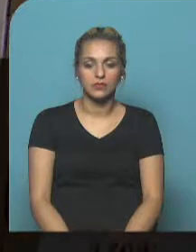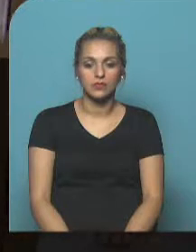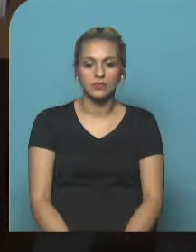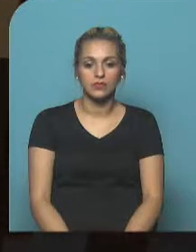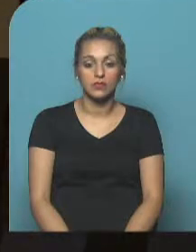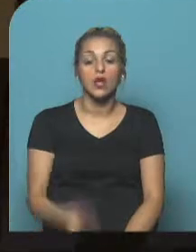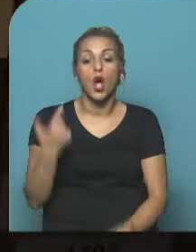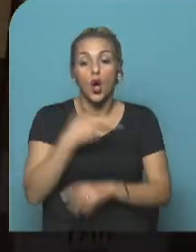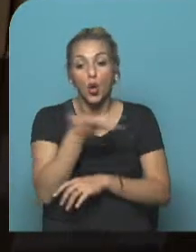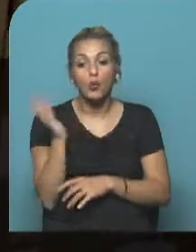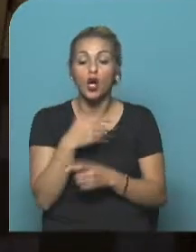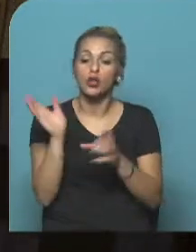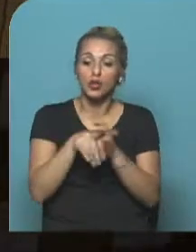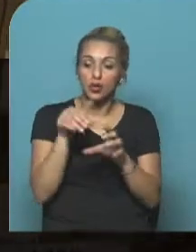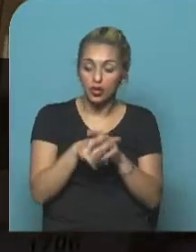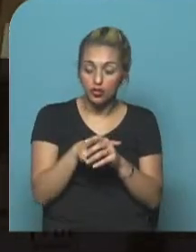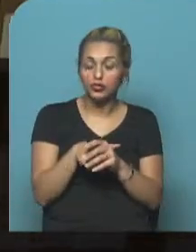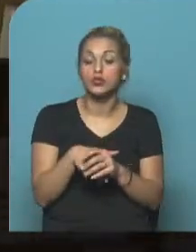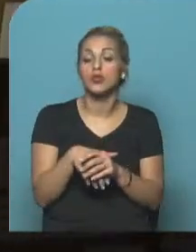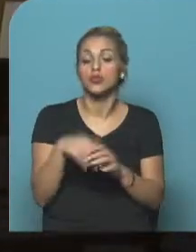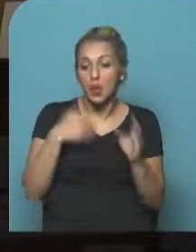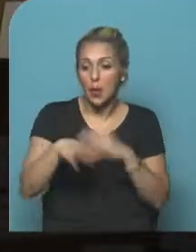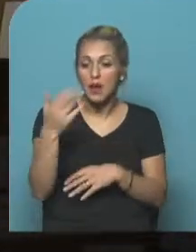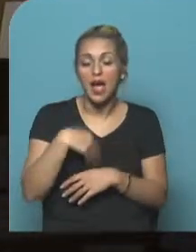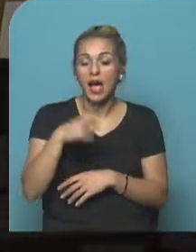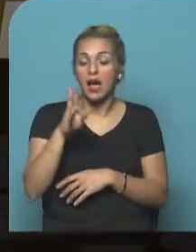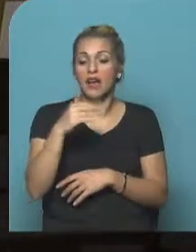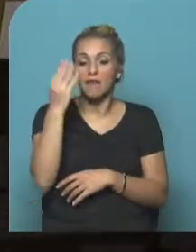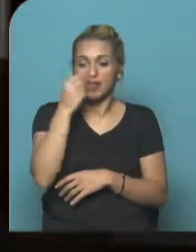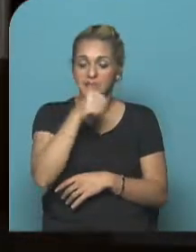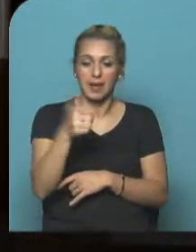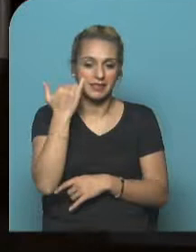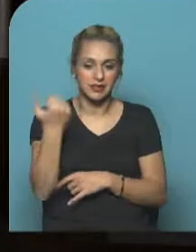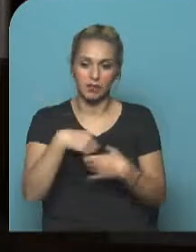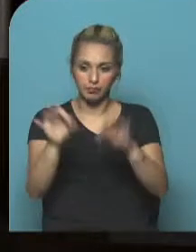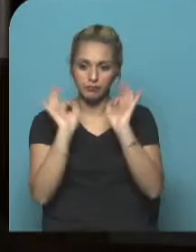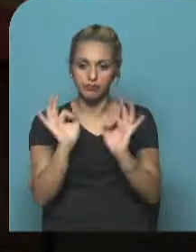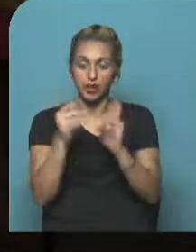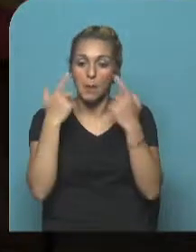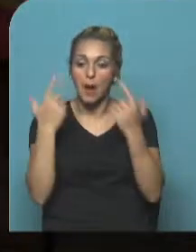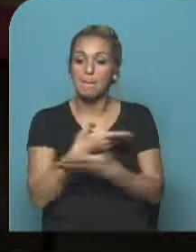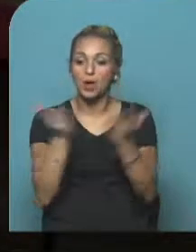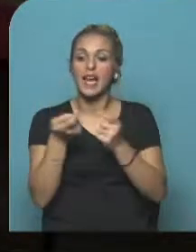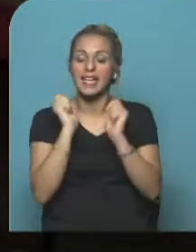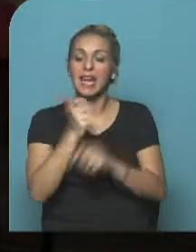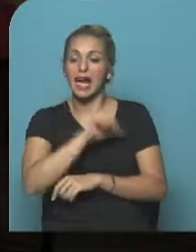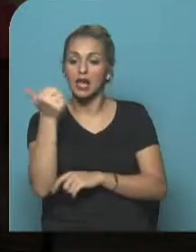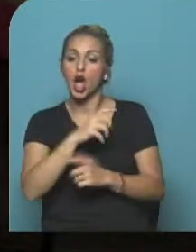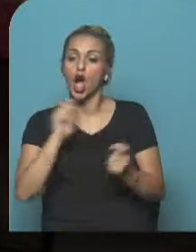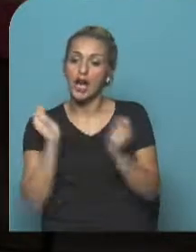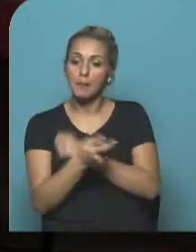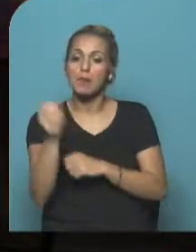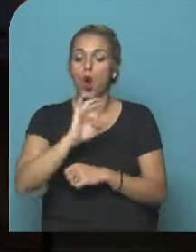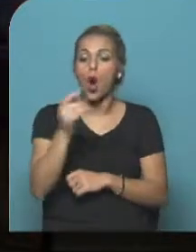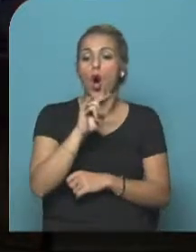El escrutinio definitivo bonaerense estará listo a fin de la semana próxima y revelará si ganó Cambiemos o Unidad